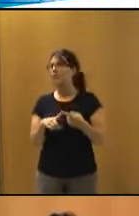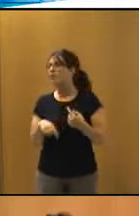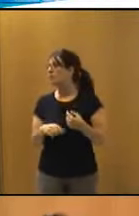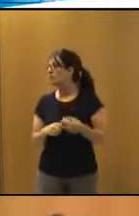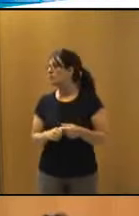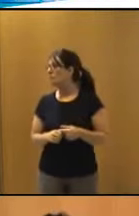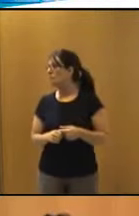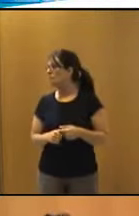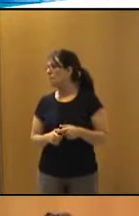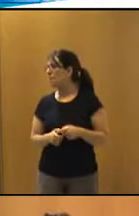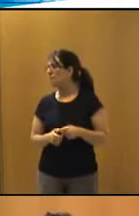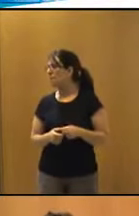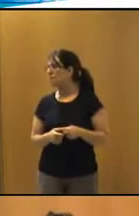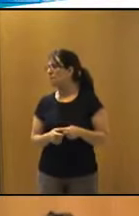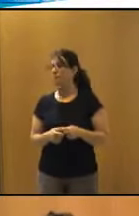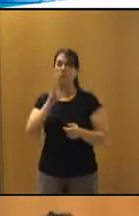Comentaros,